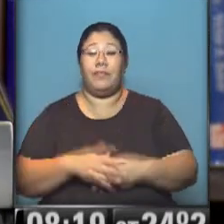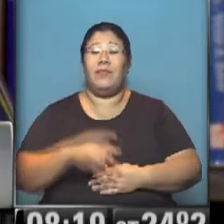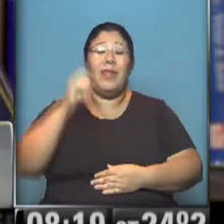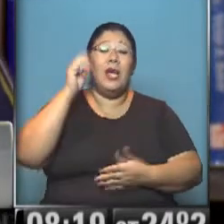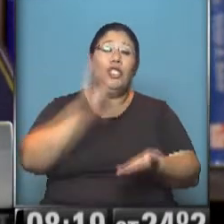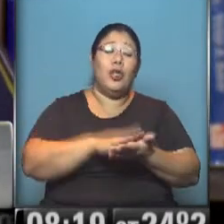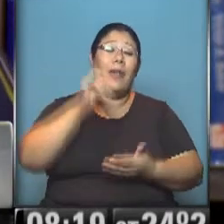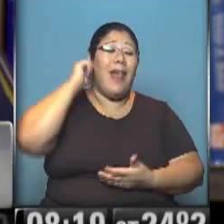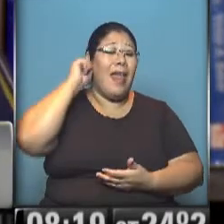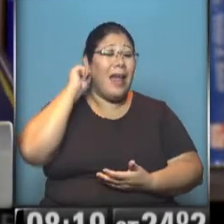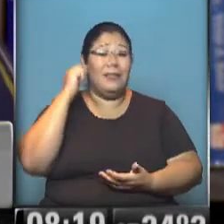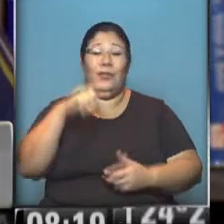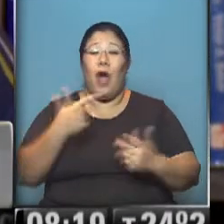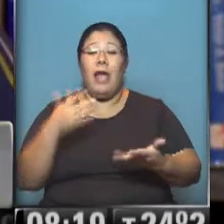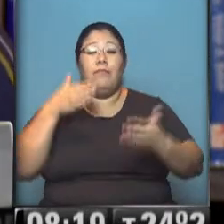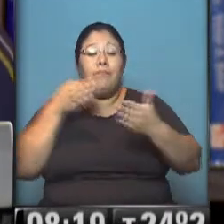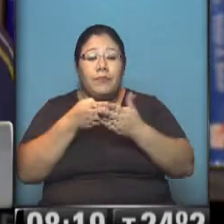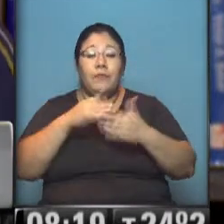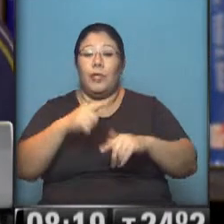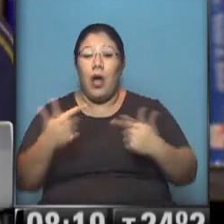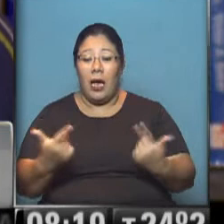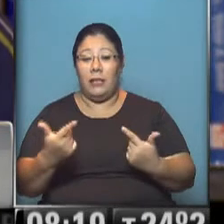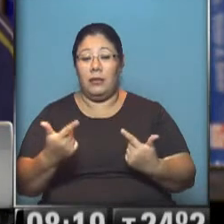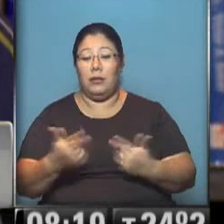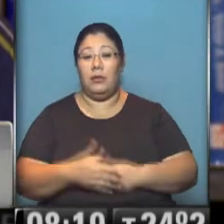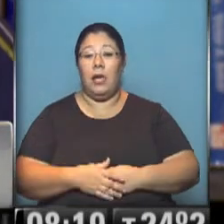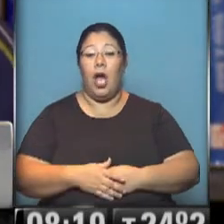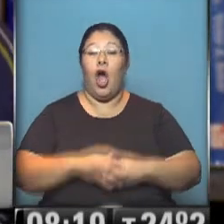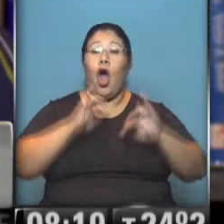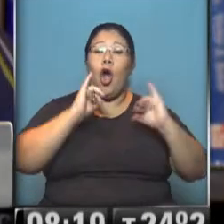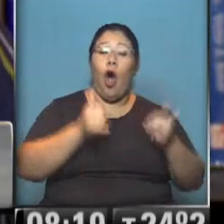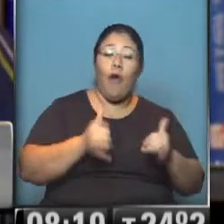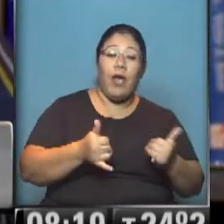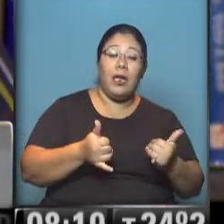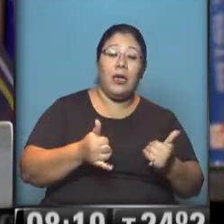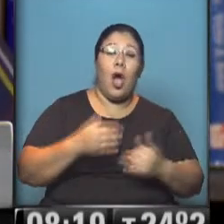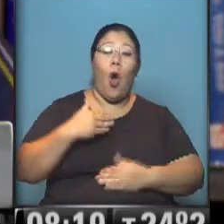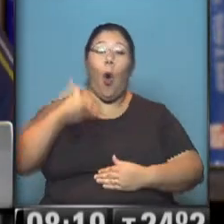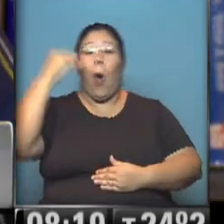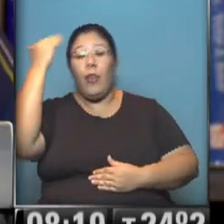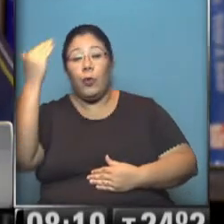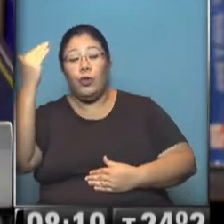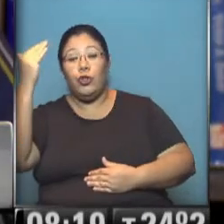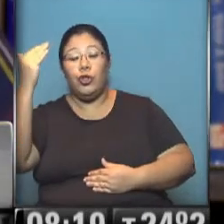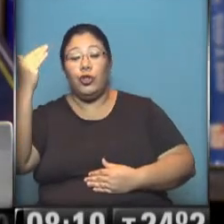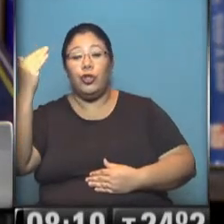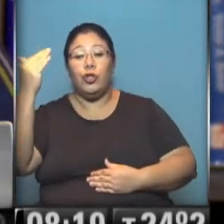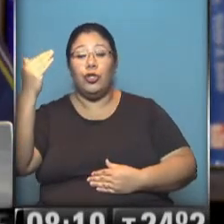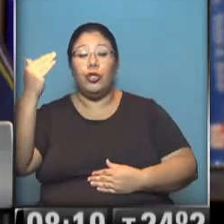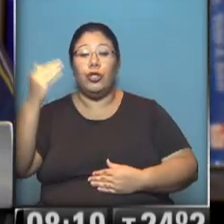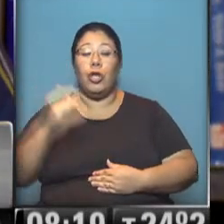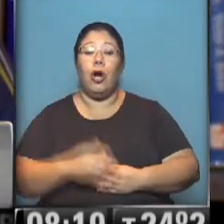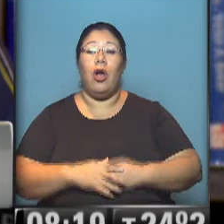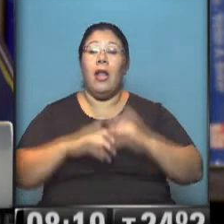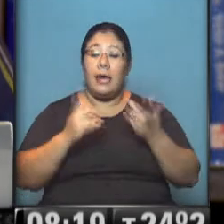obstáculo no hay ningún no hay ningún obstáculo como dije hace un rato ni ser joven de por sí es una virtud ni ser mayor es también una virtud